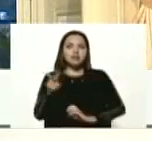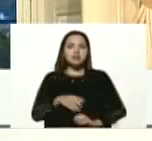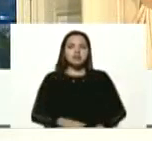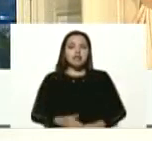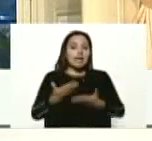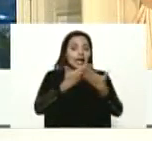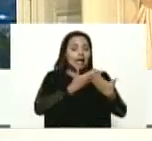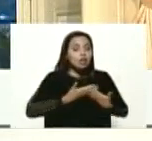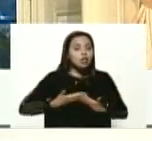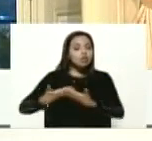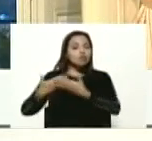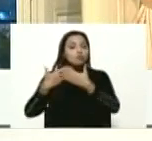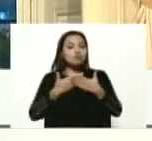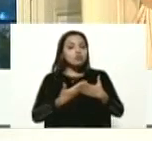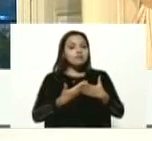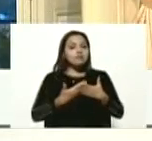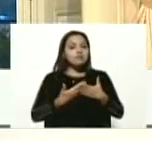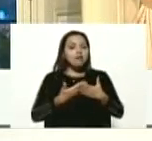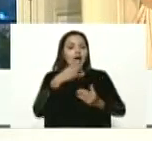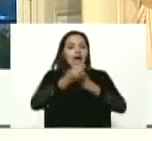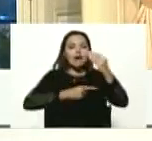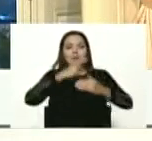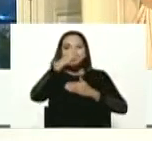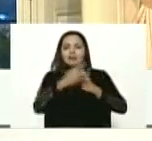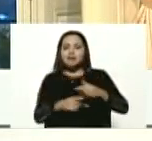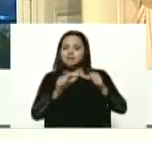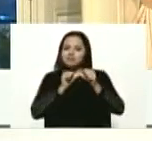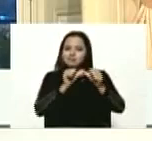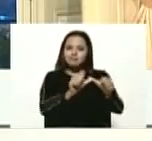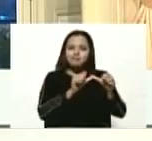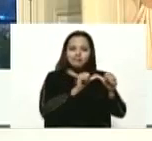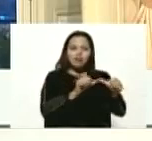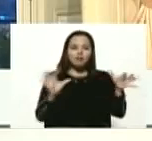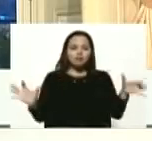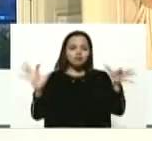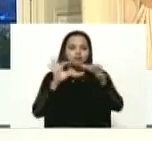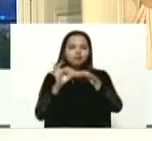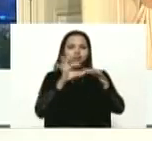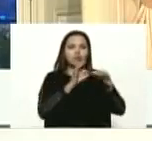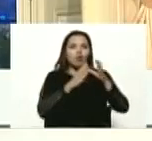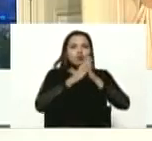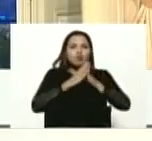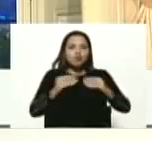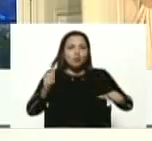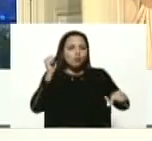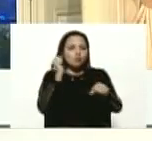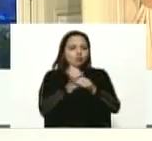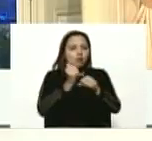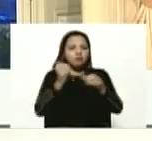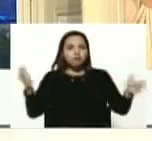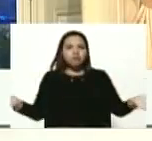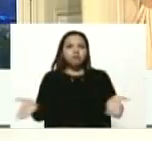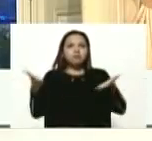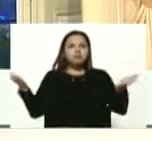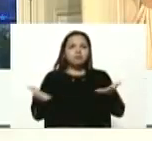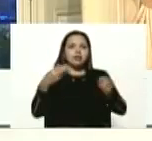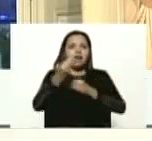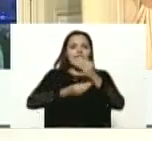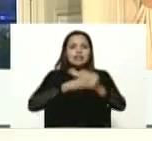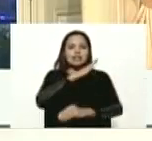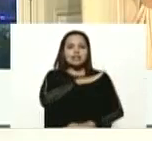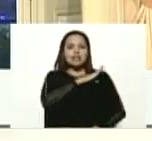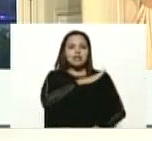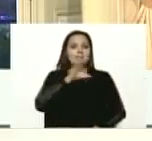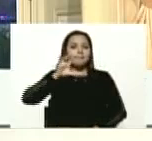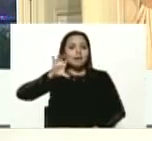Estudien, hagan el plan y sigamos articulando toda la potencialidad que tiene